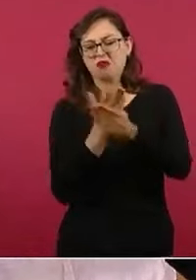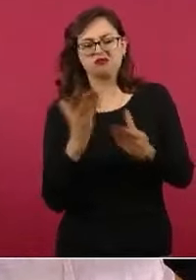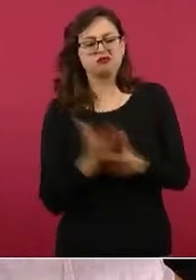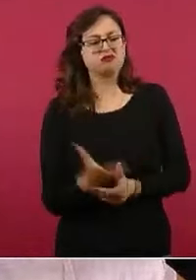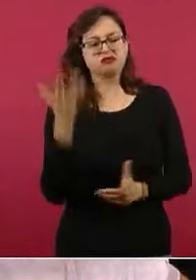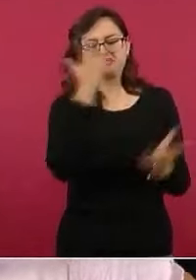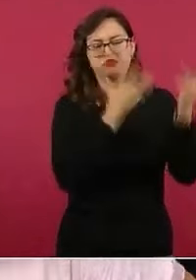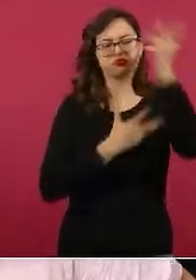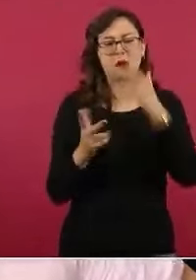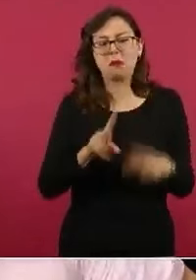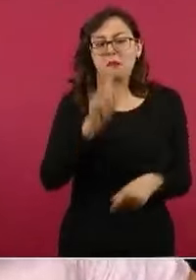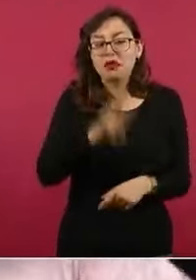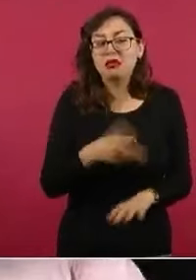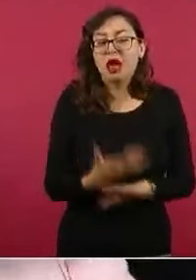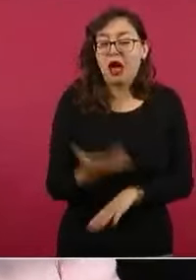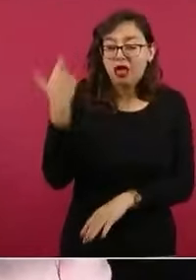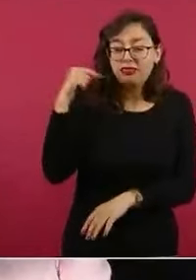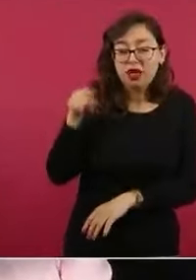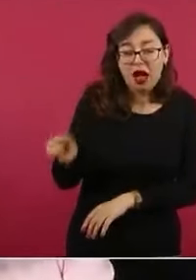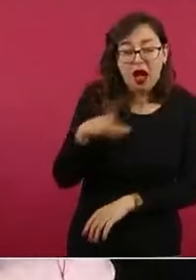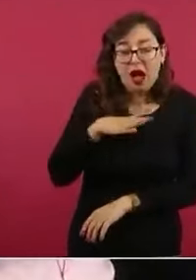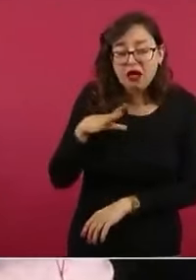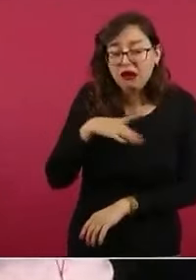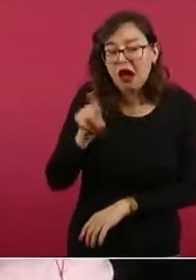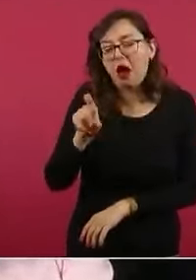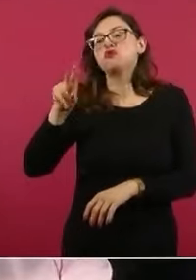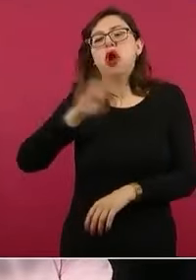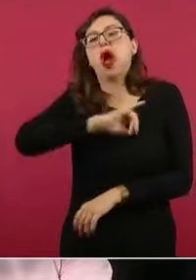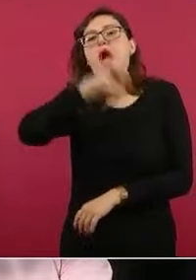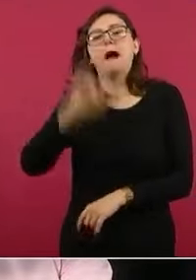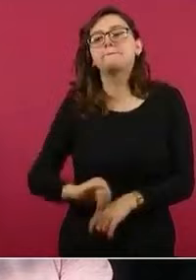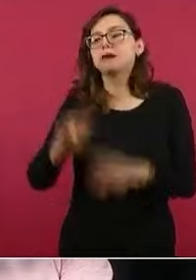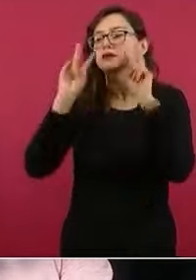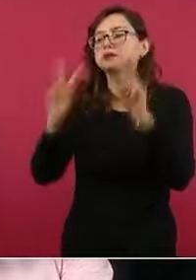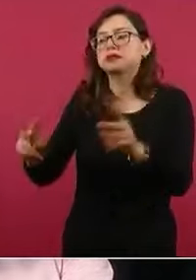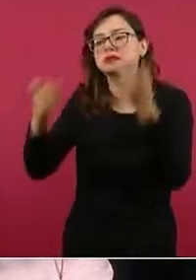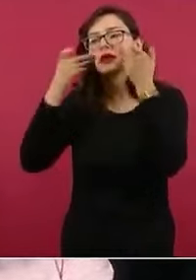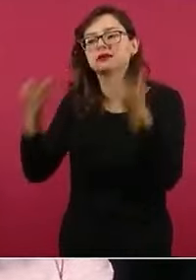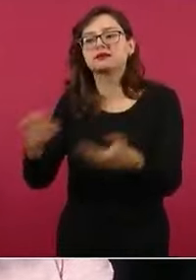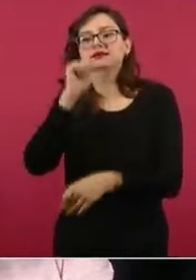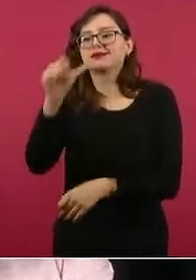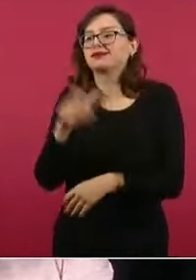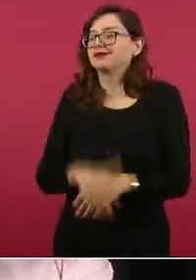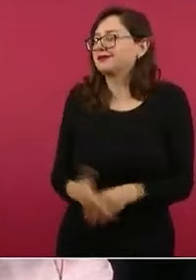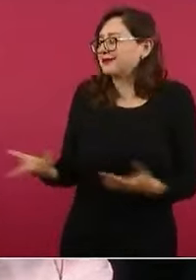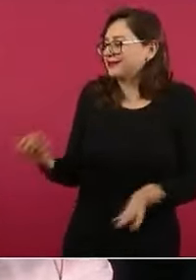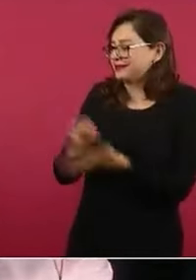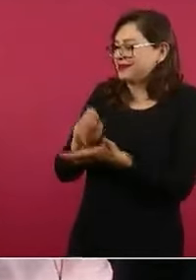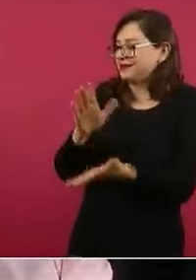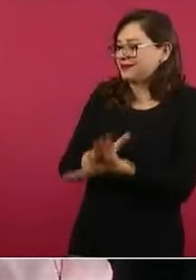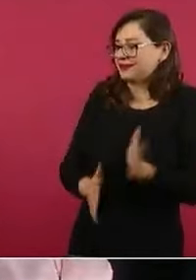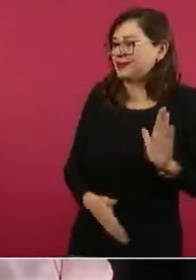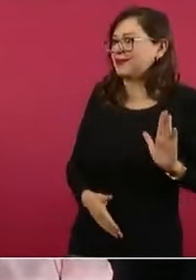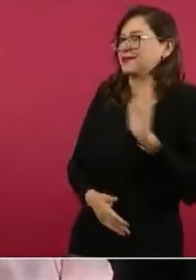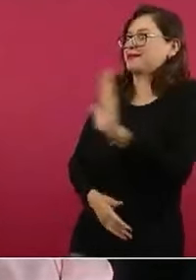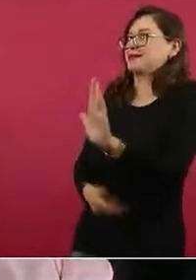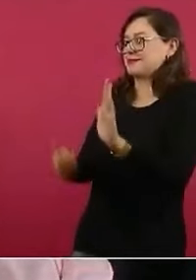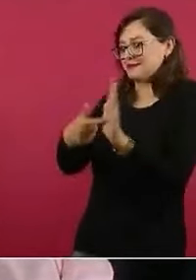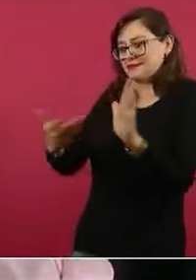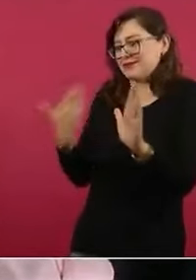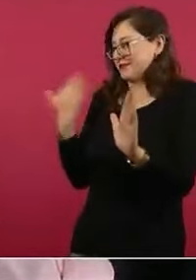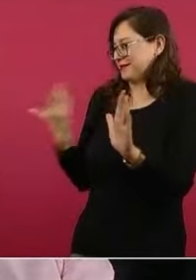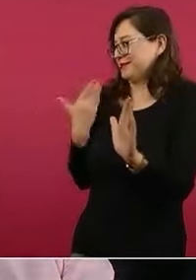no le consta que haya habido alguna vez humedal en dicha zona. Cuando hay registros que sí lo había hace apenas algunos meses y que sí hay